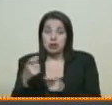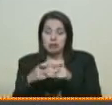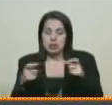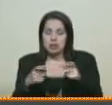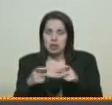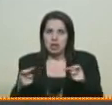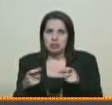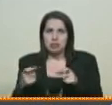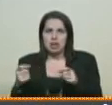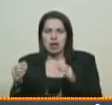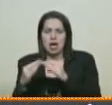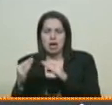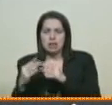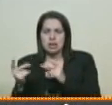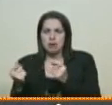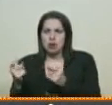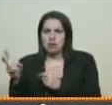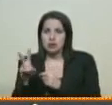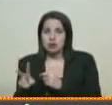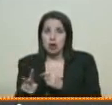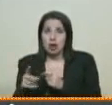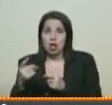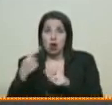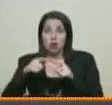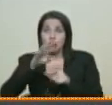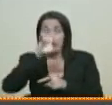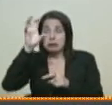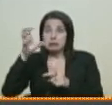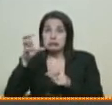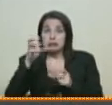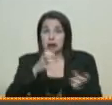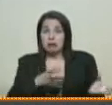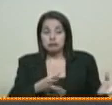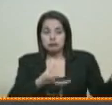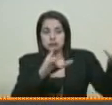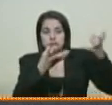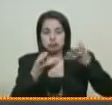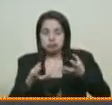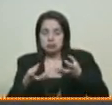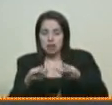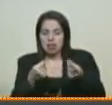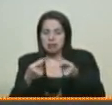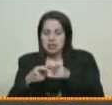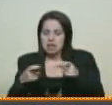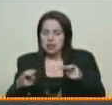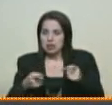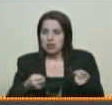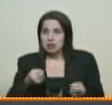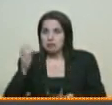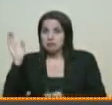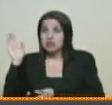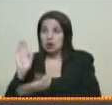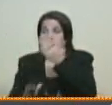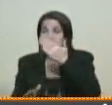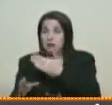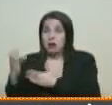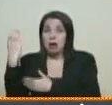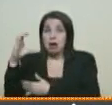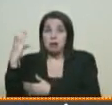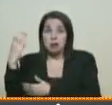el exterior. Y no ha terminado de salir el billete y se lo están llegando para Cúcuta, bandidos, ladrones, mafiosos. Hijos de...